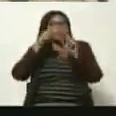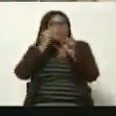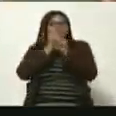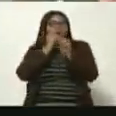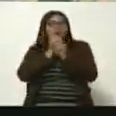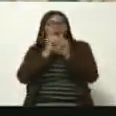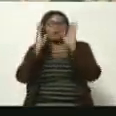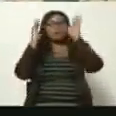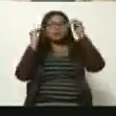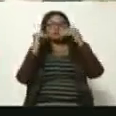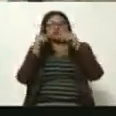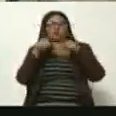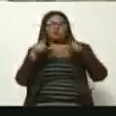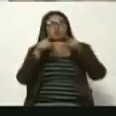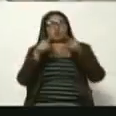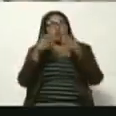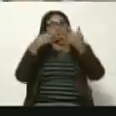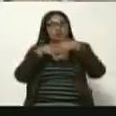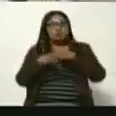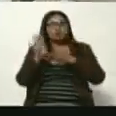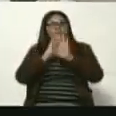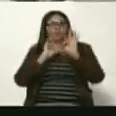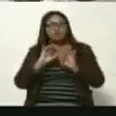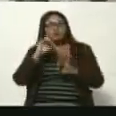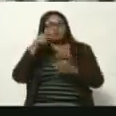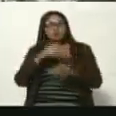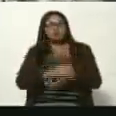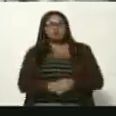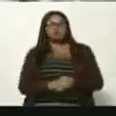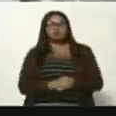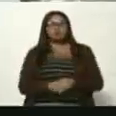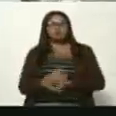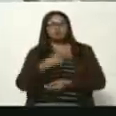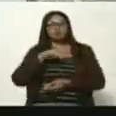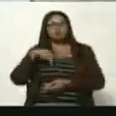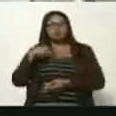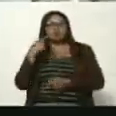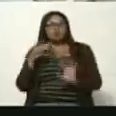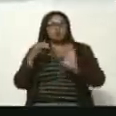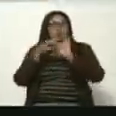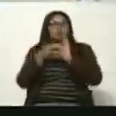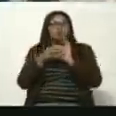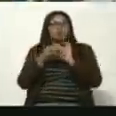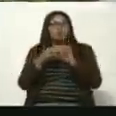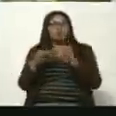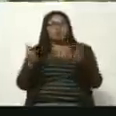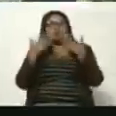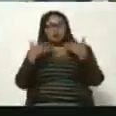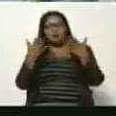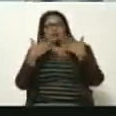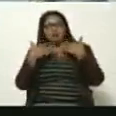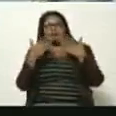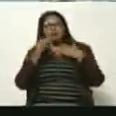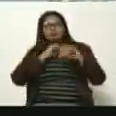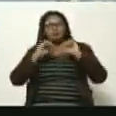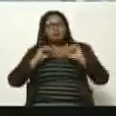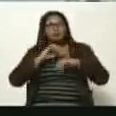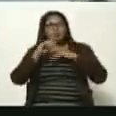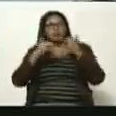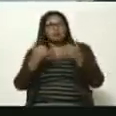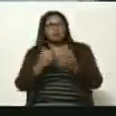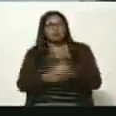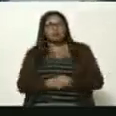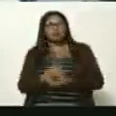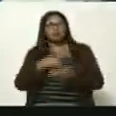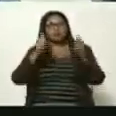trabajo la atención de áreas internas y externas, repotenciación de unidades, aires acondicionados, motorización,